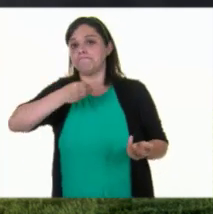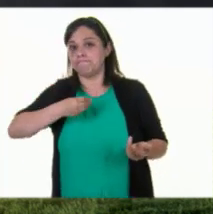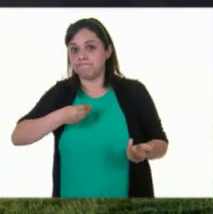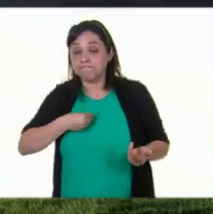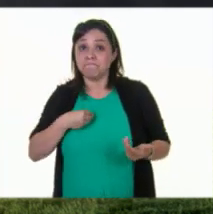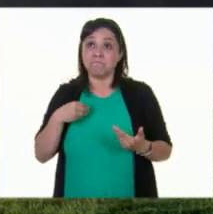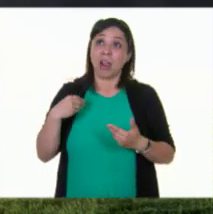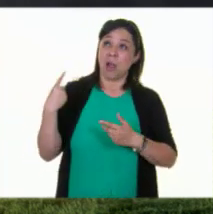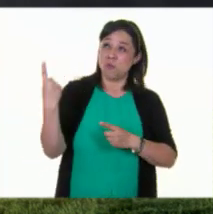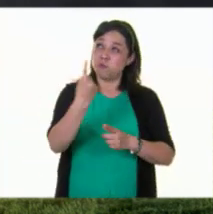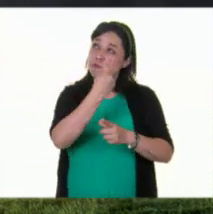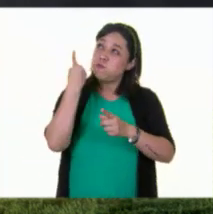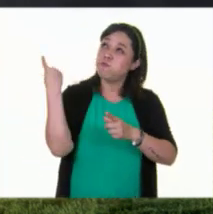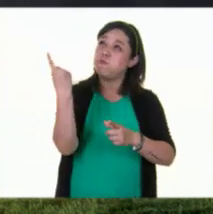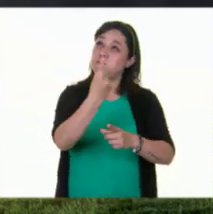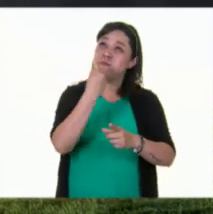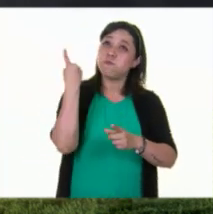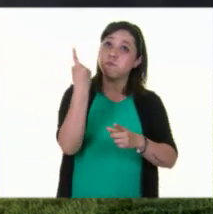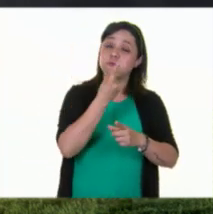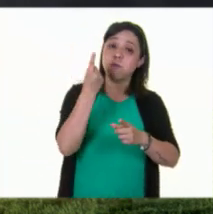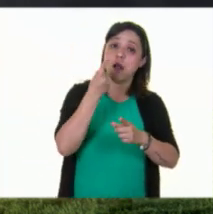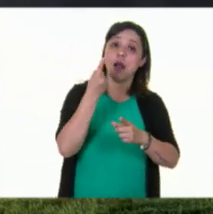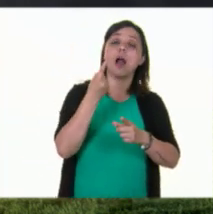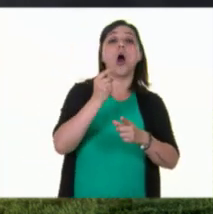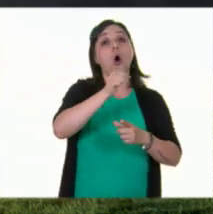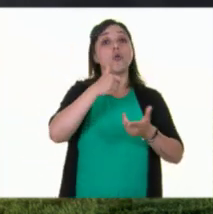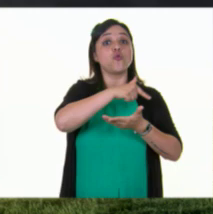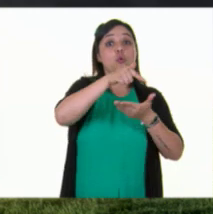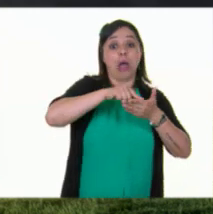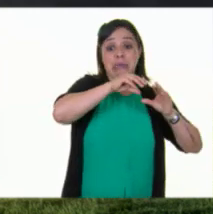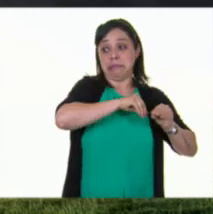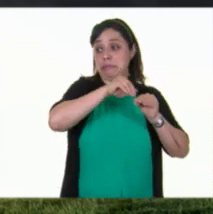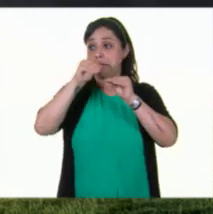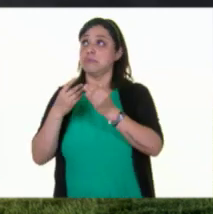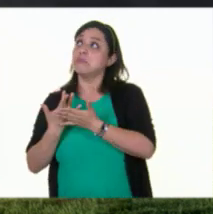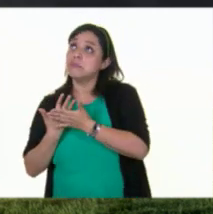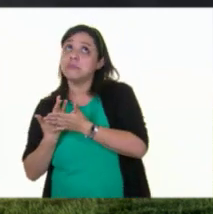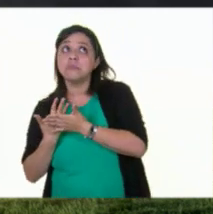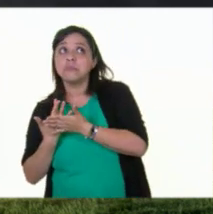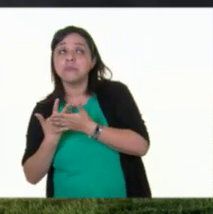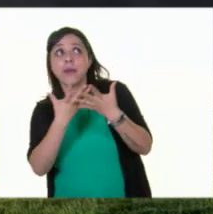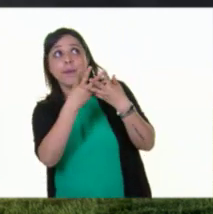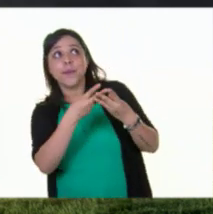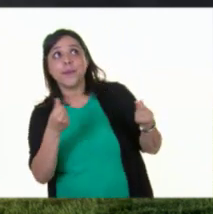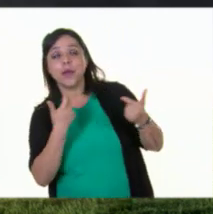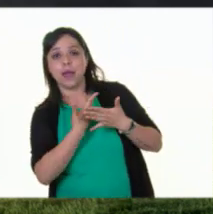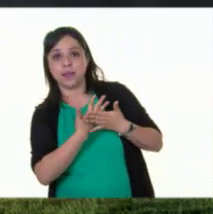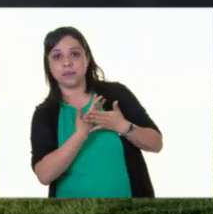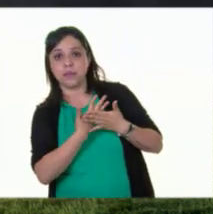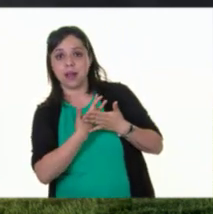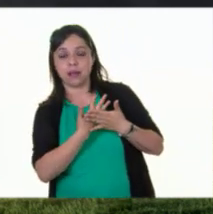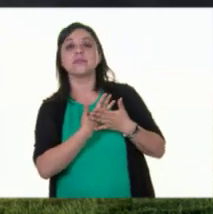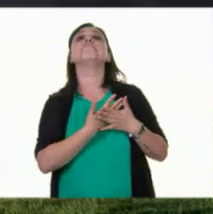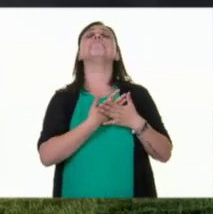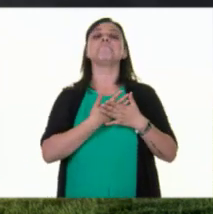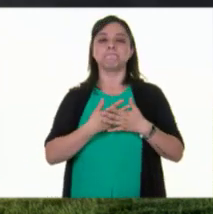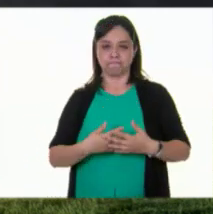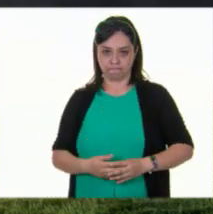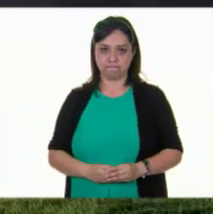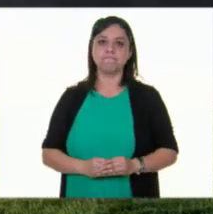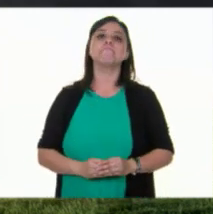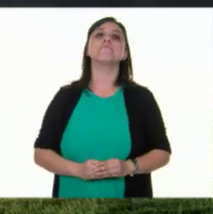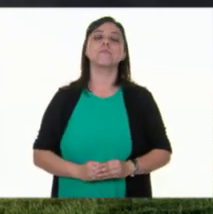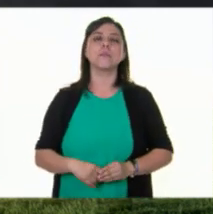pasa el tornado para irse a resguardar a otro lugar donde se encuentren más seguros. Maestra, le propongo que vayamos a ver